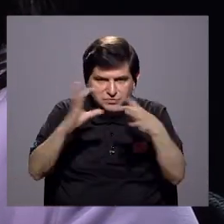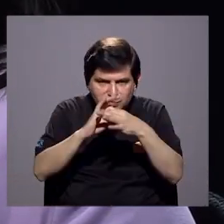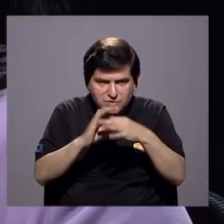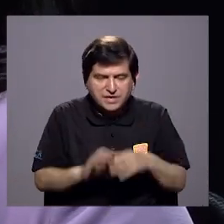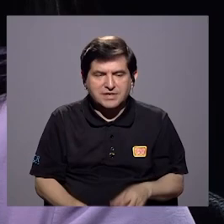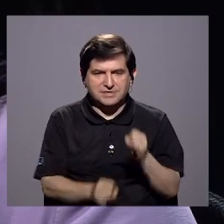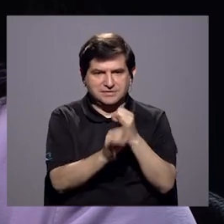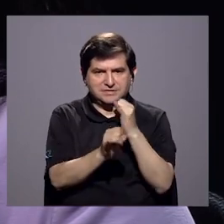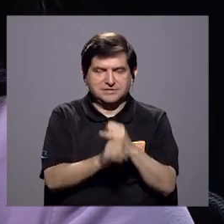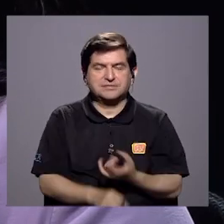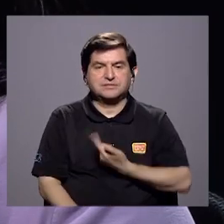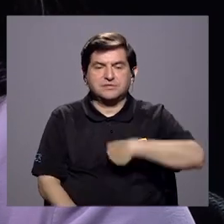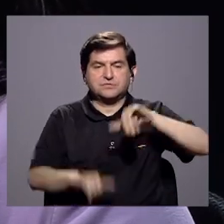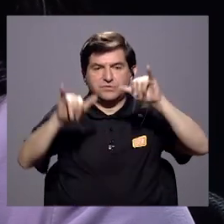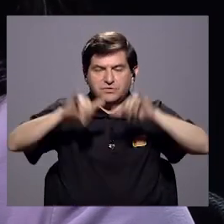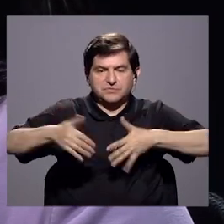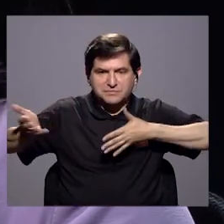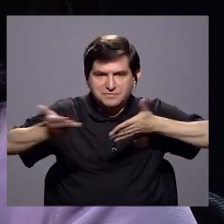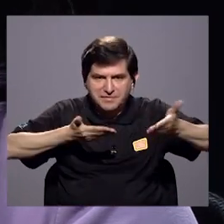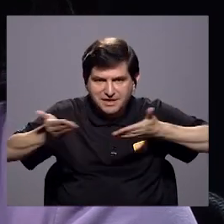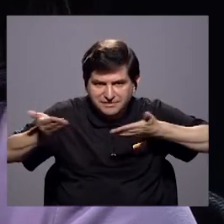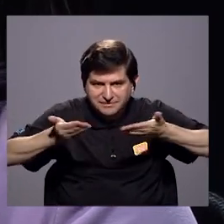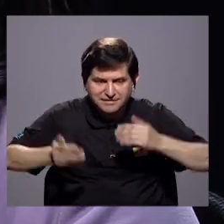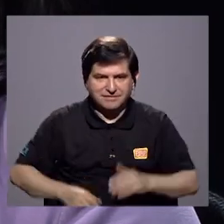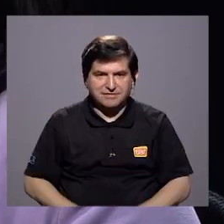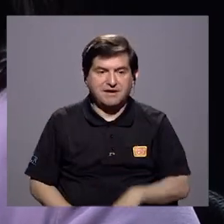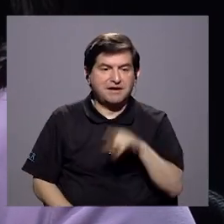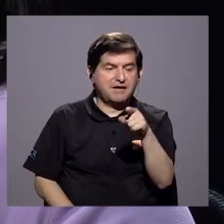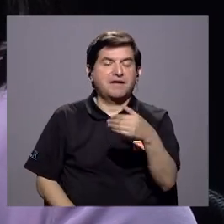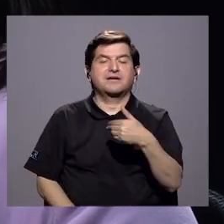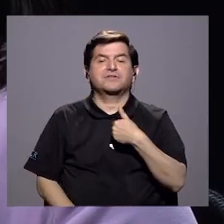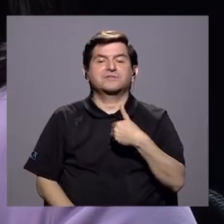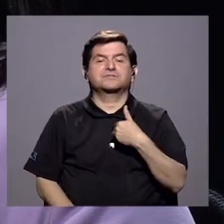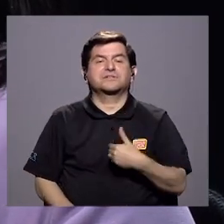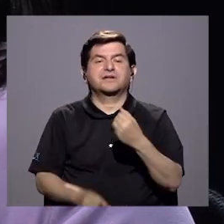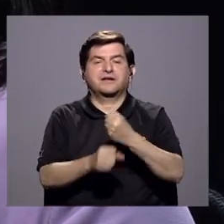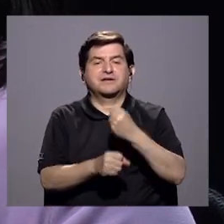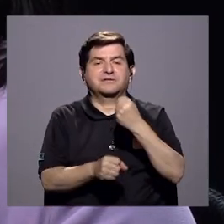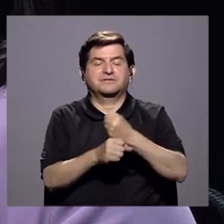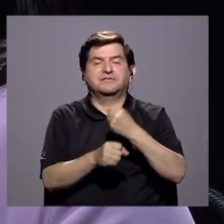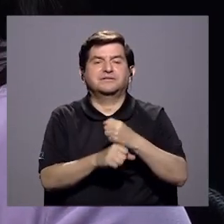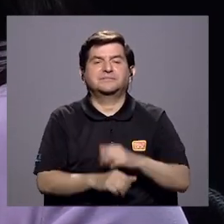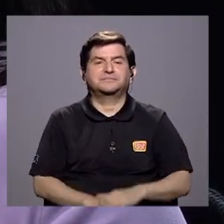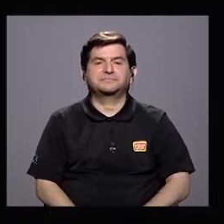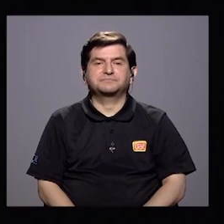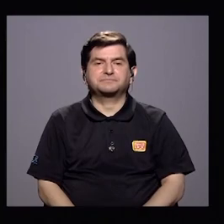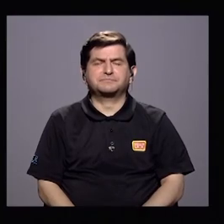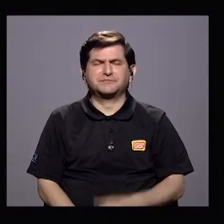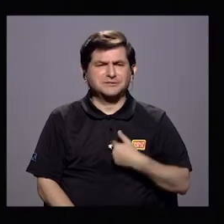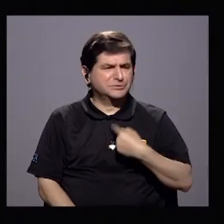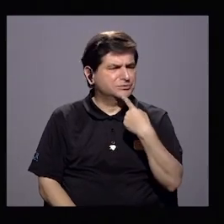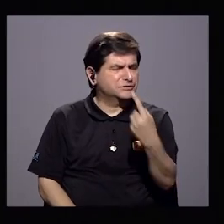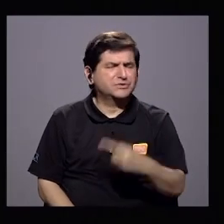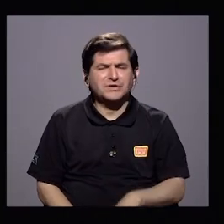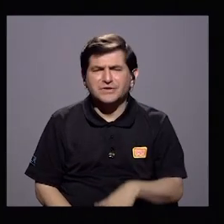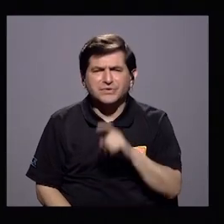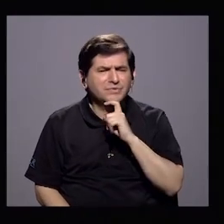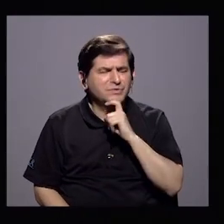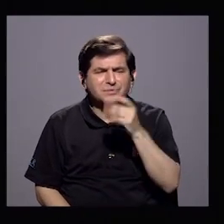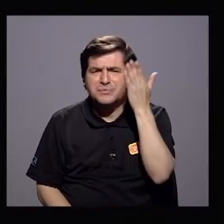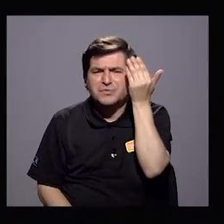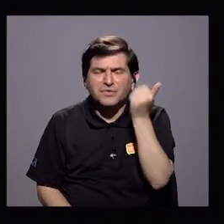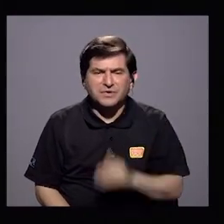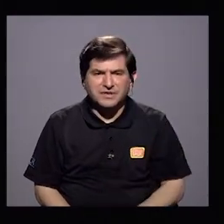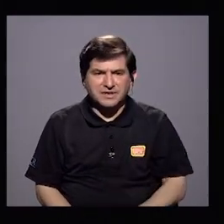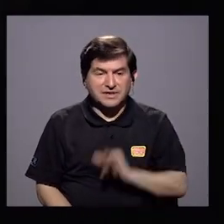Japteva, manteniendo nosotros el servicio que necesitamos y ellos teniendo una fuente de reempleo. Le sigo. ¿Por qué digo que nos ha costado mucho?